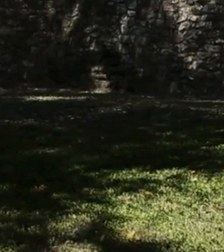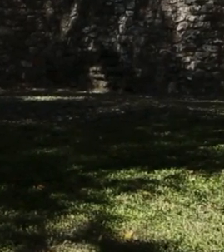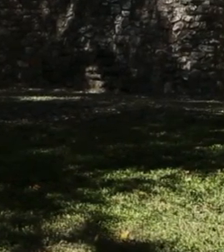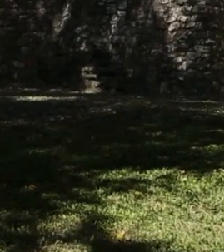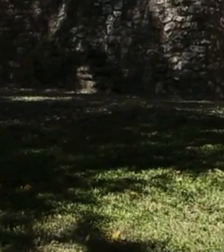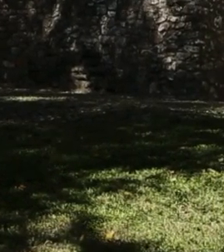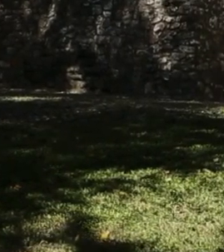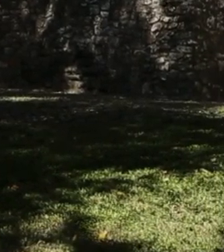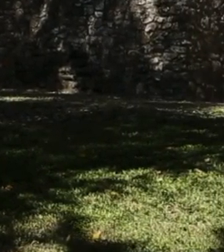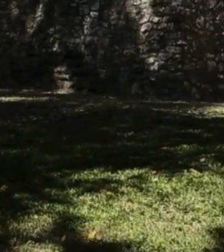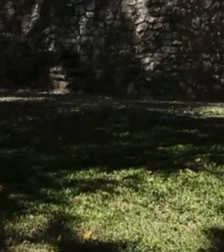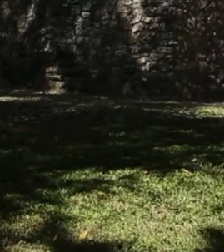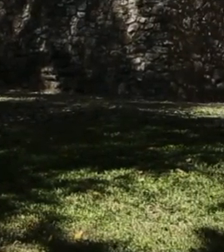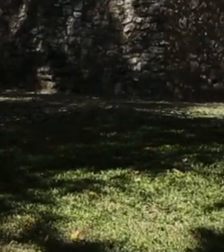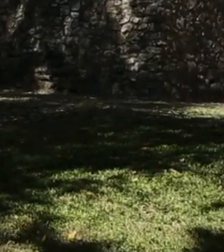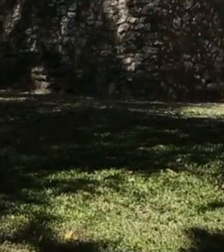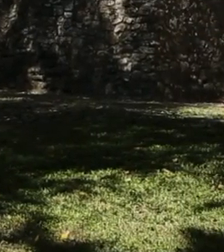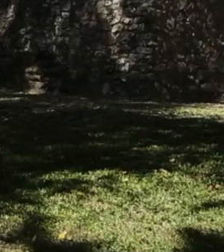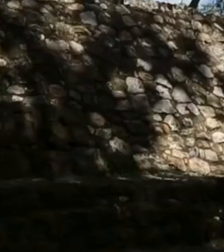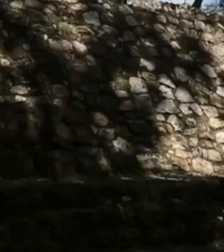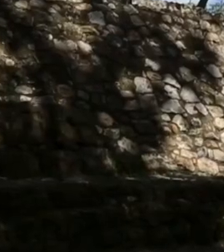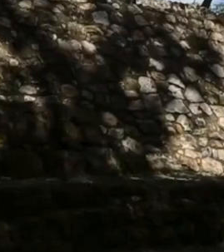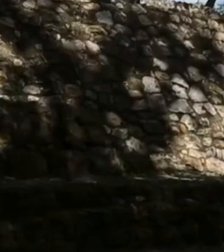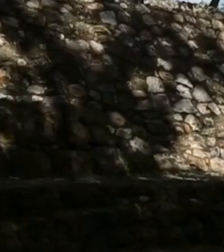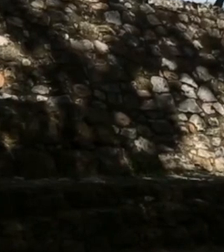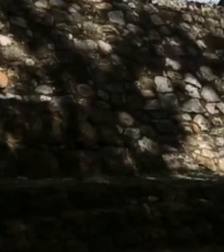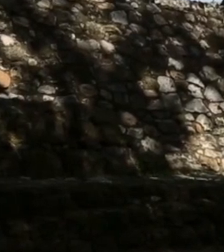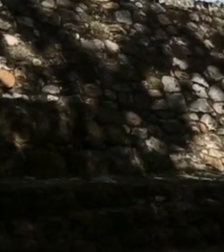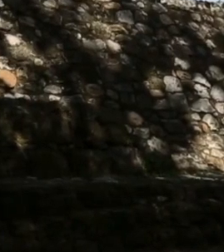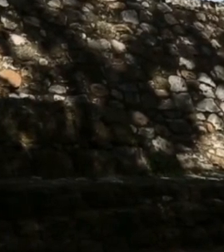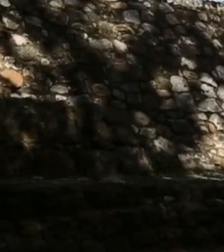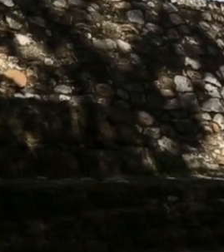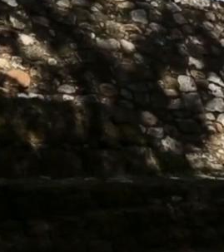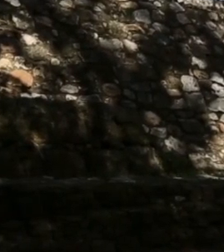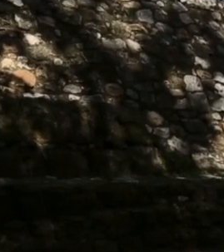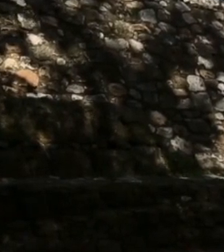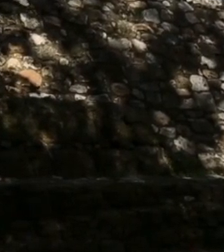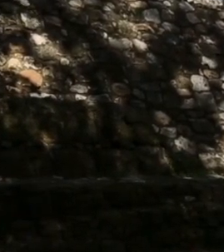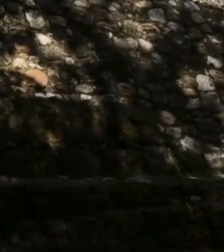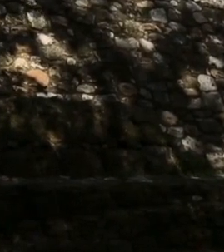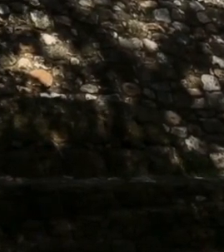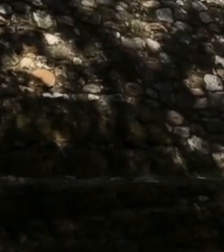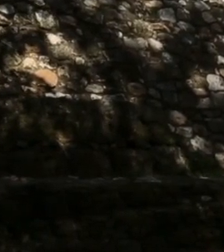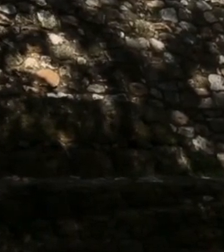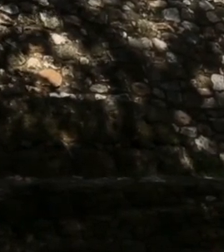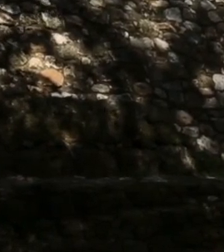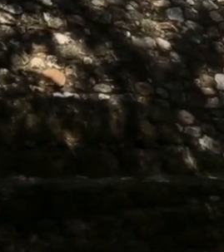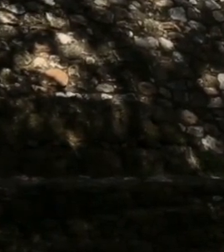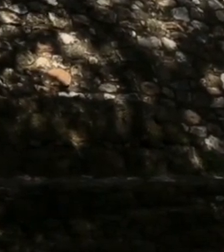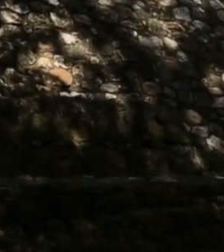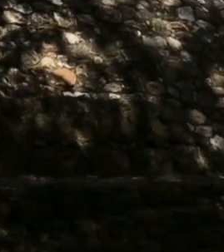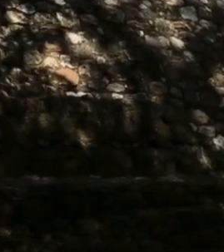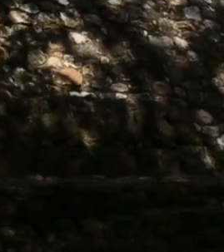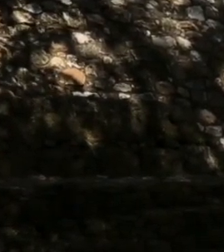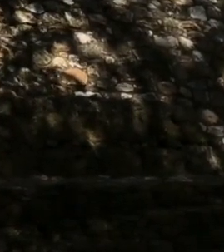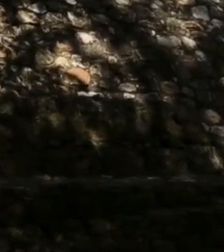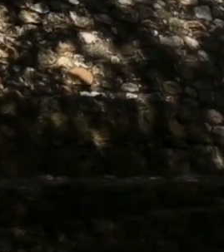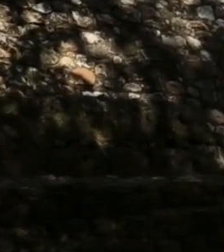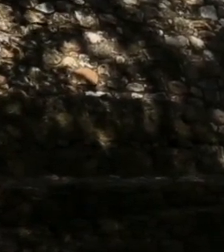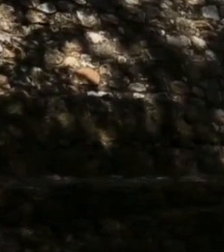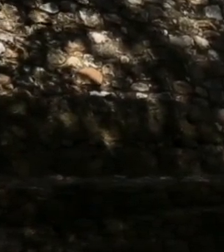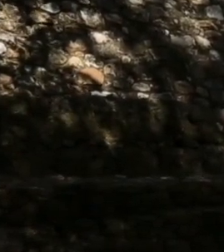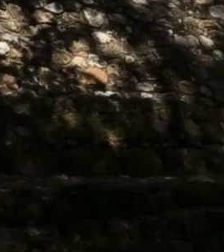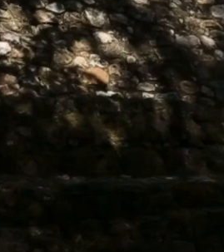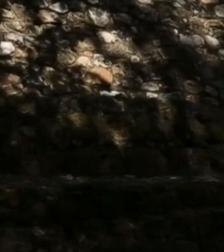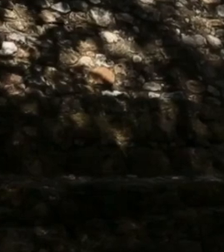caso del CADVI y el mejoramiento de la infraestructura, tenemos un avance inicial, pero habrá de estar